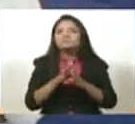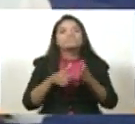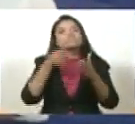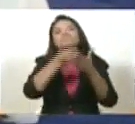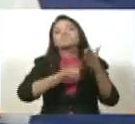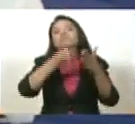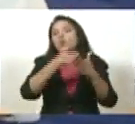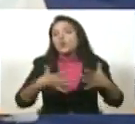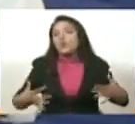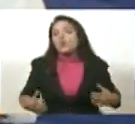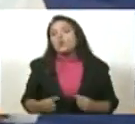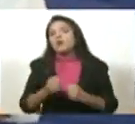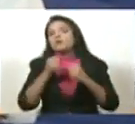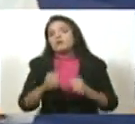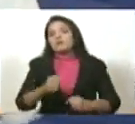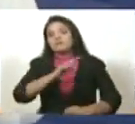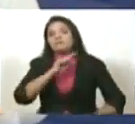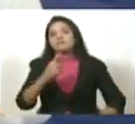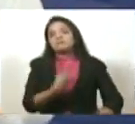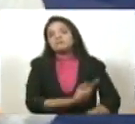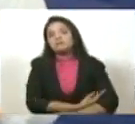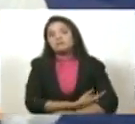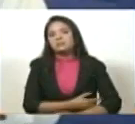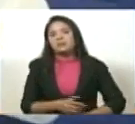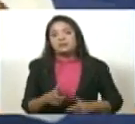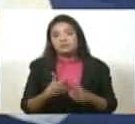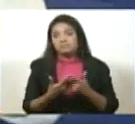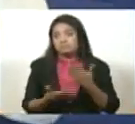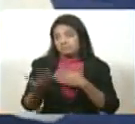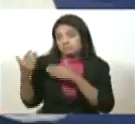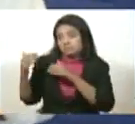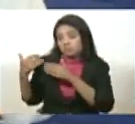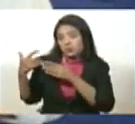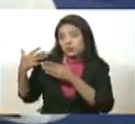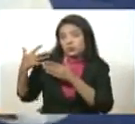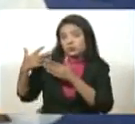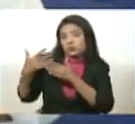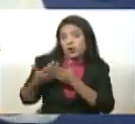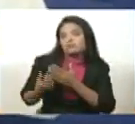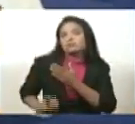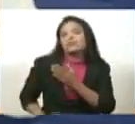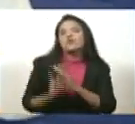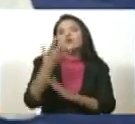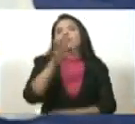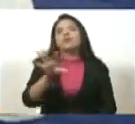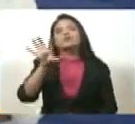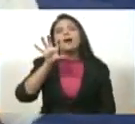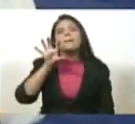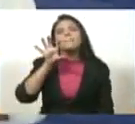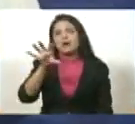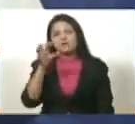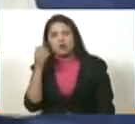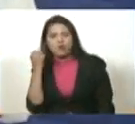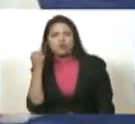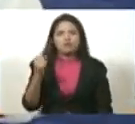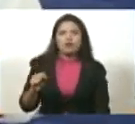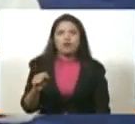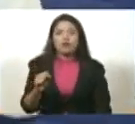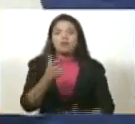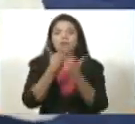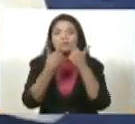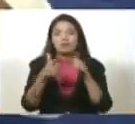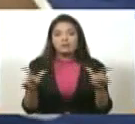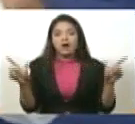más poderoso de entonces. Y desde ese momento surgimos como patria. Como una patria rebelde, como una patria